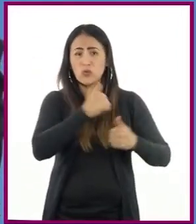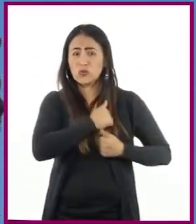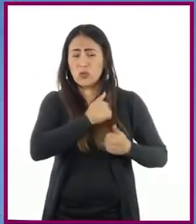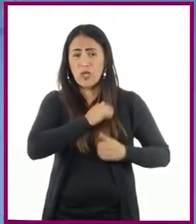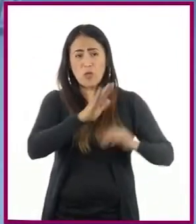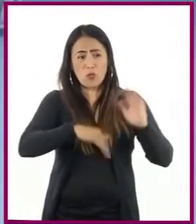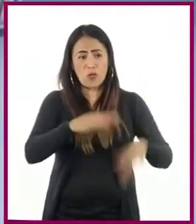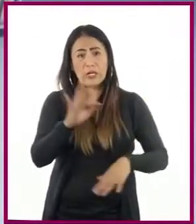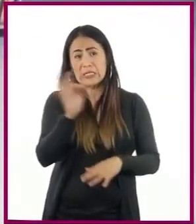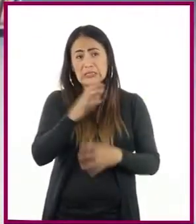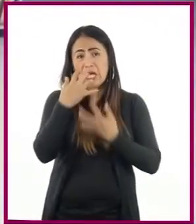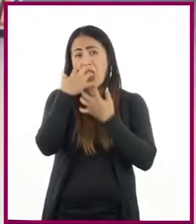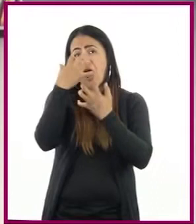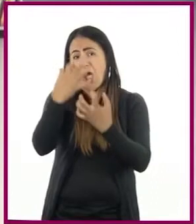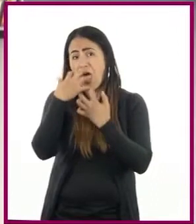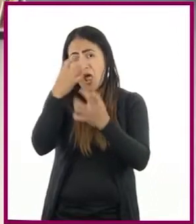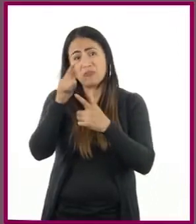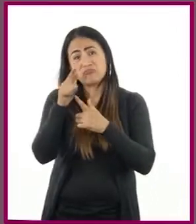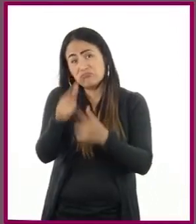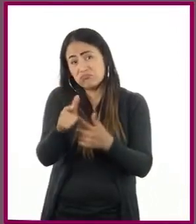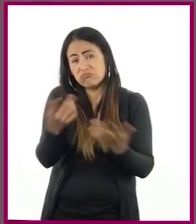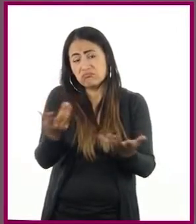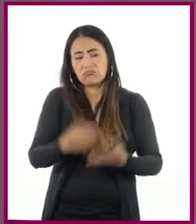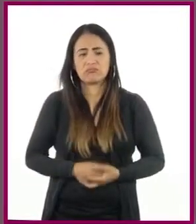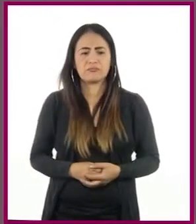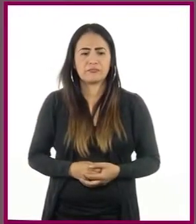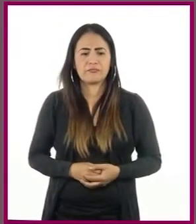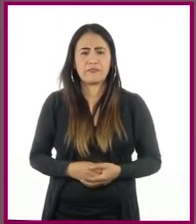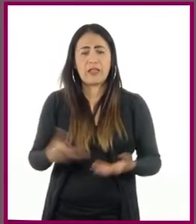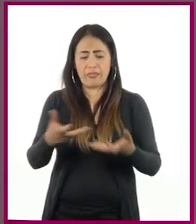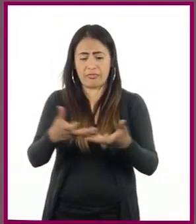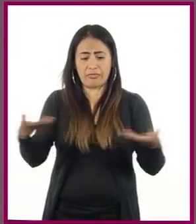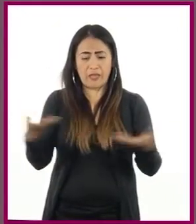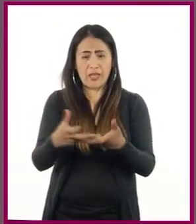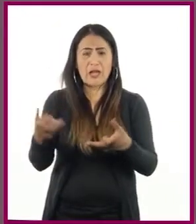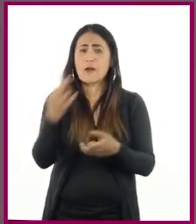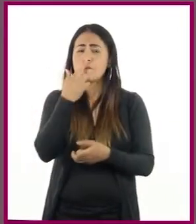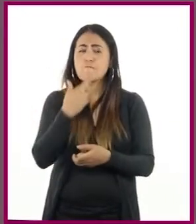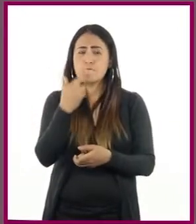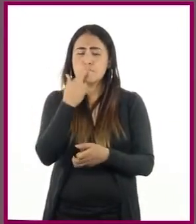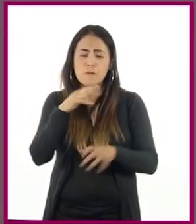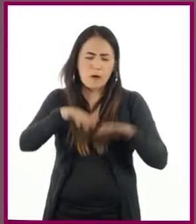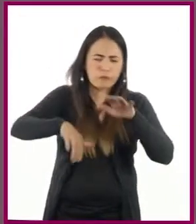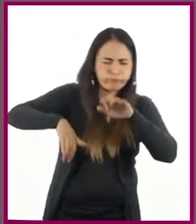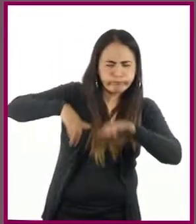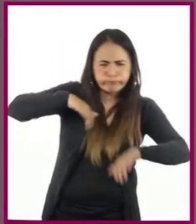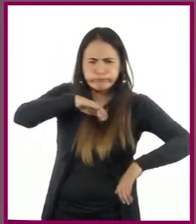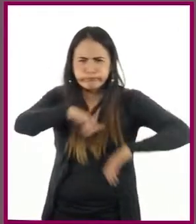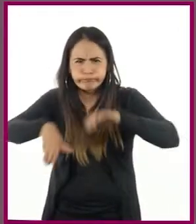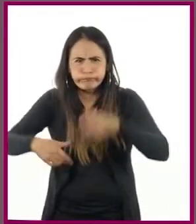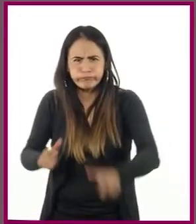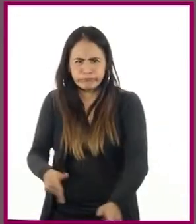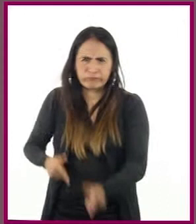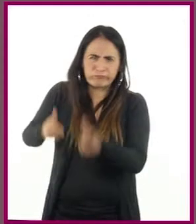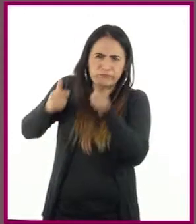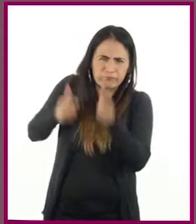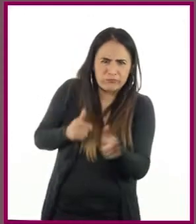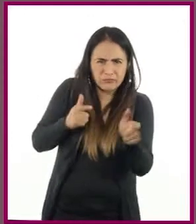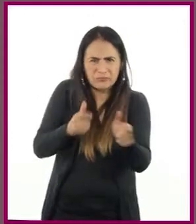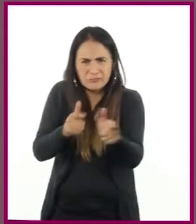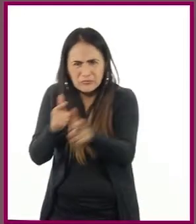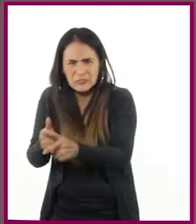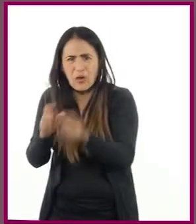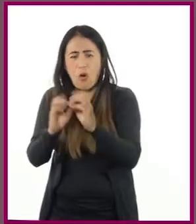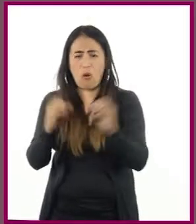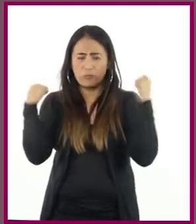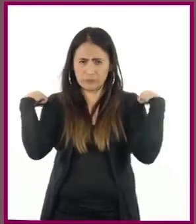muertos. Nos arrastramos por la tierra roja, por el fango, con una ametralladora al hombro o una